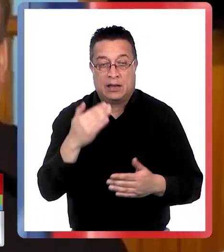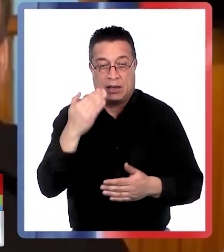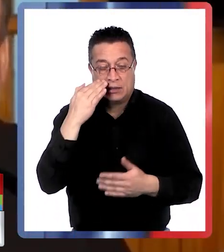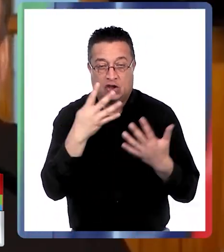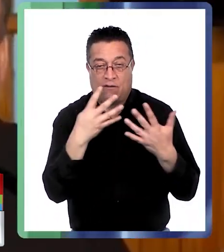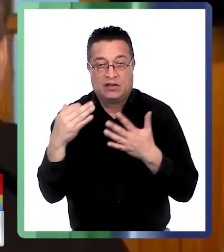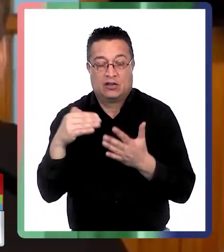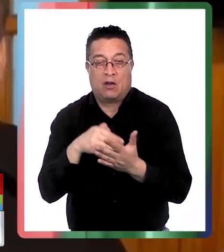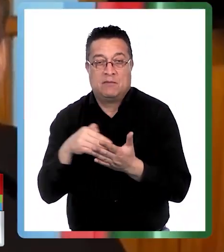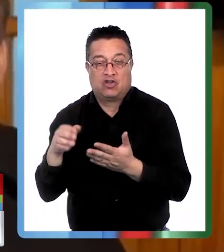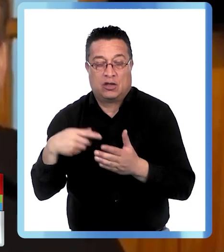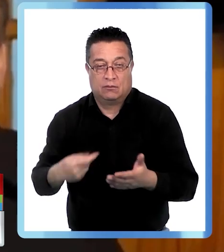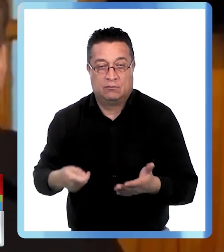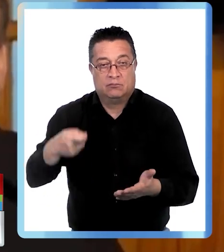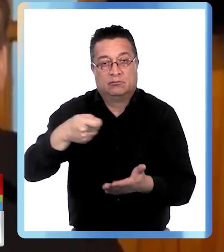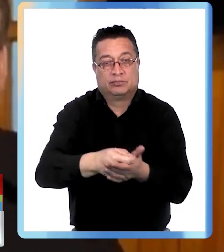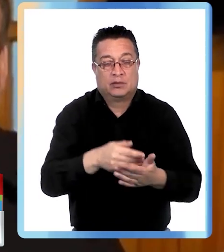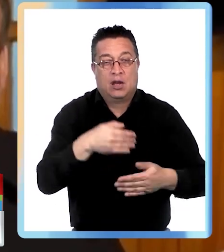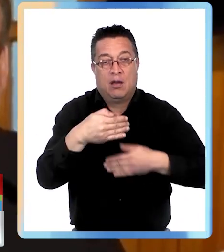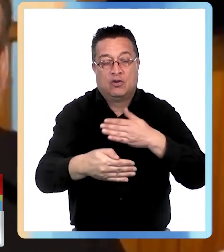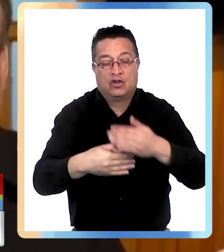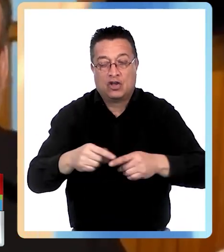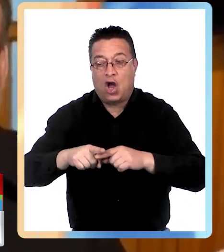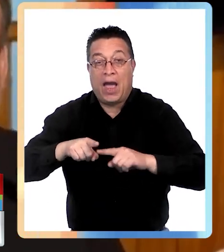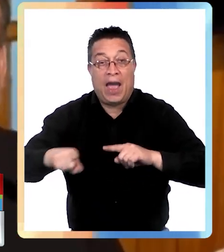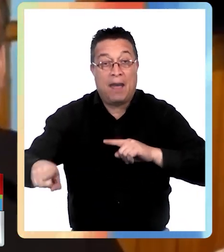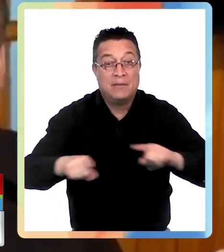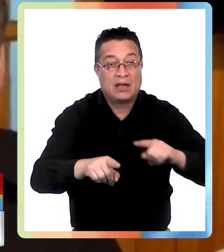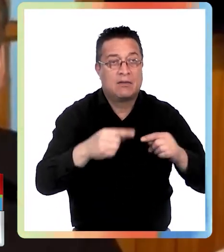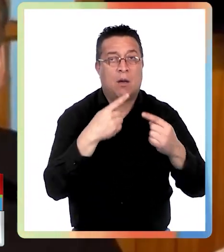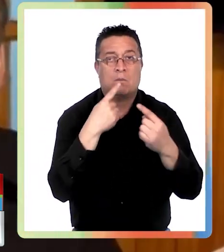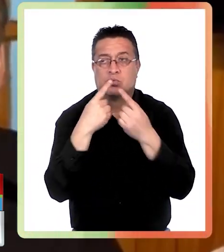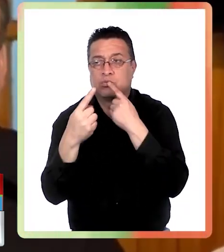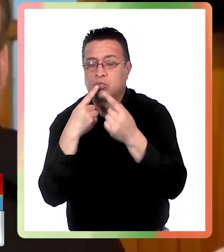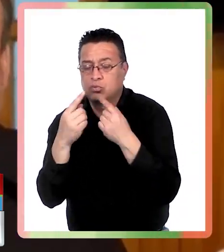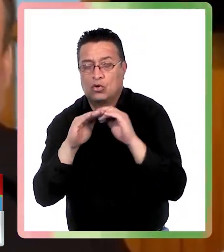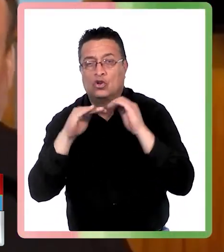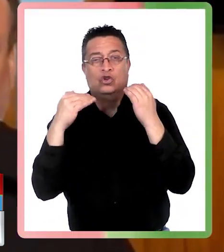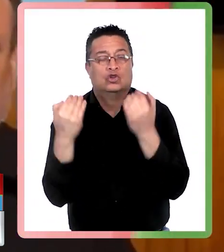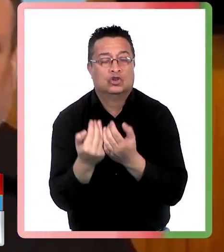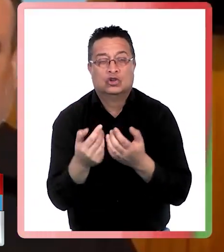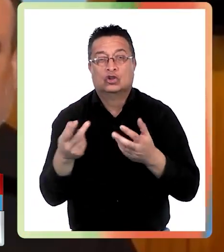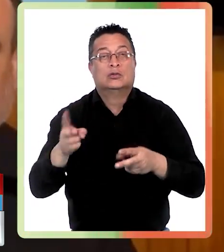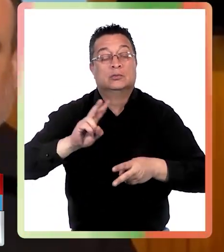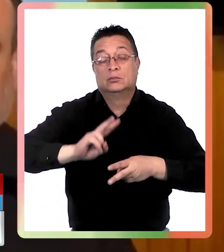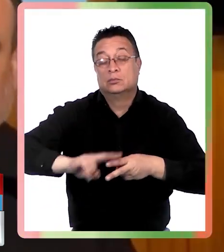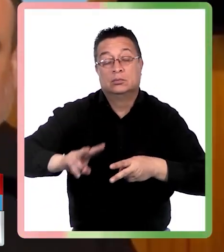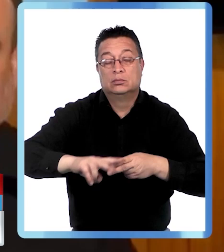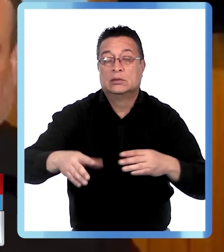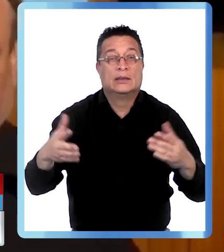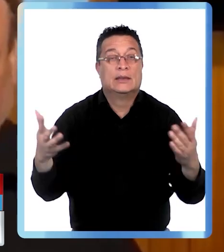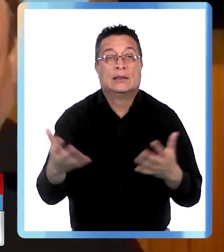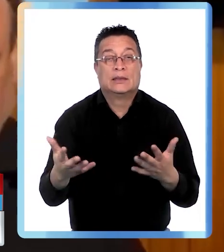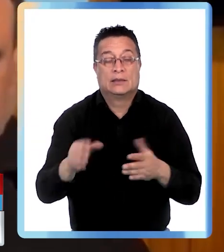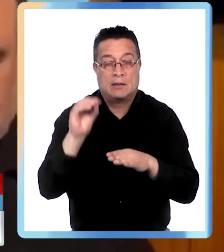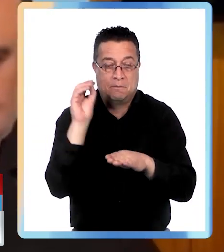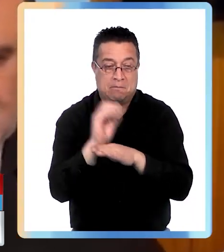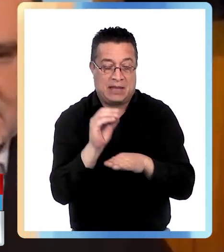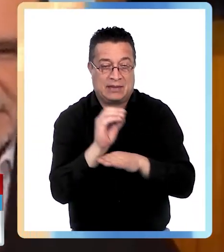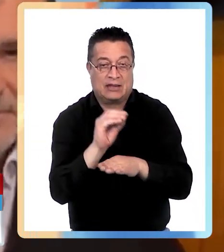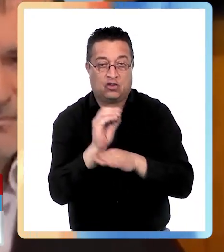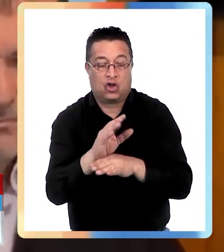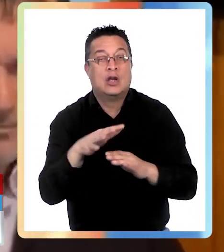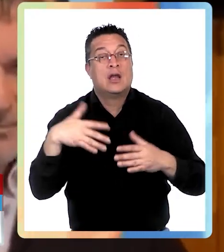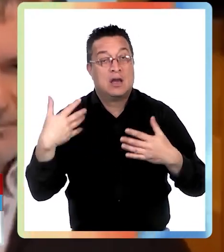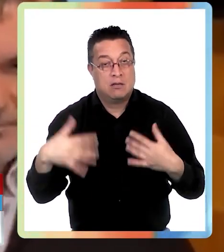casi 900 millones de pesos para lo que van a ser todo el proceso administrativo y consultoría de lo que va a ser la eh eh